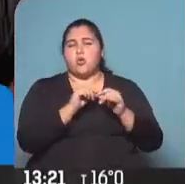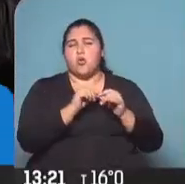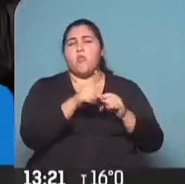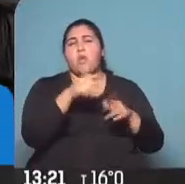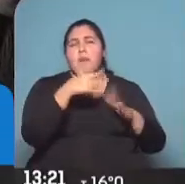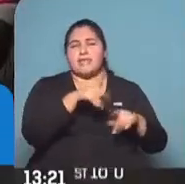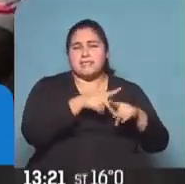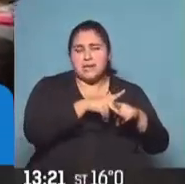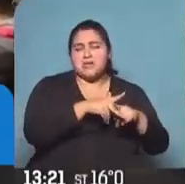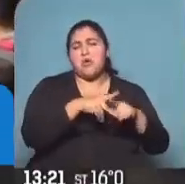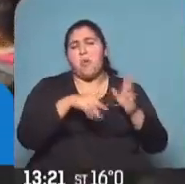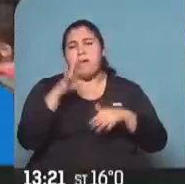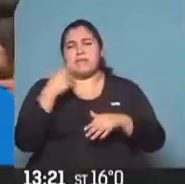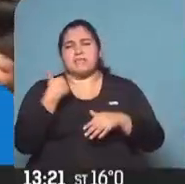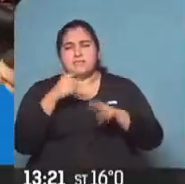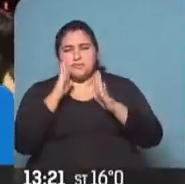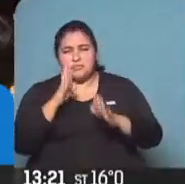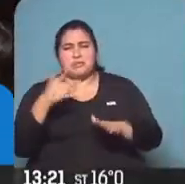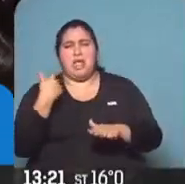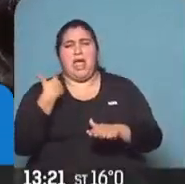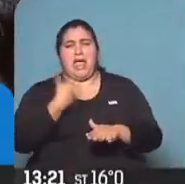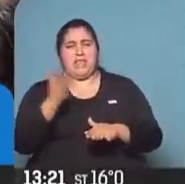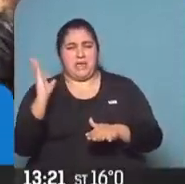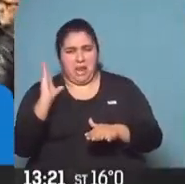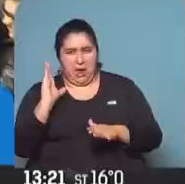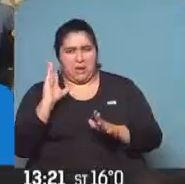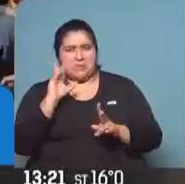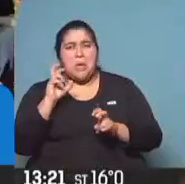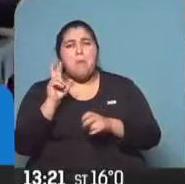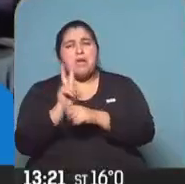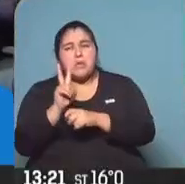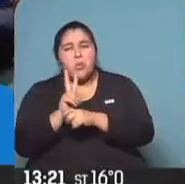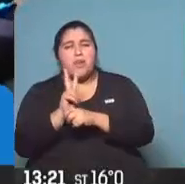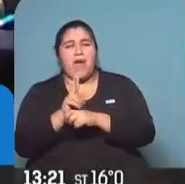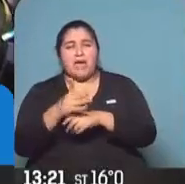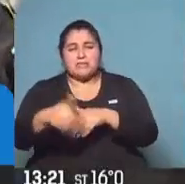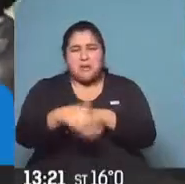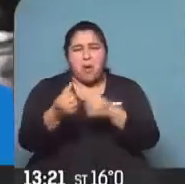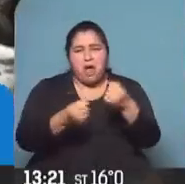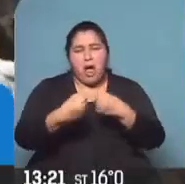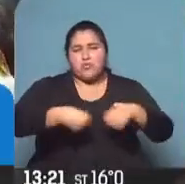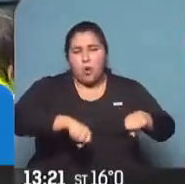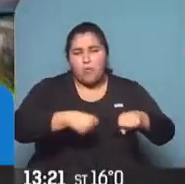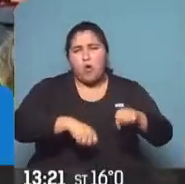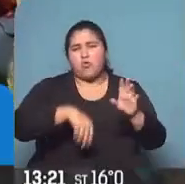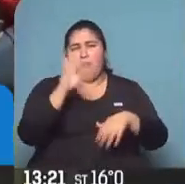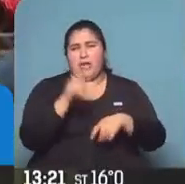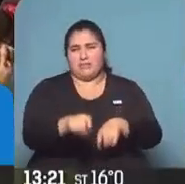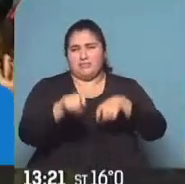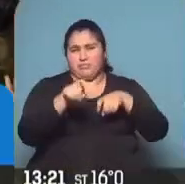y escalafón general es la especialidad simultánea de conductores de motos de altas cilindradas